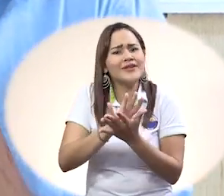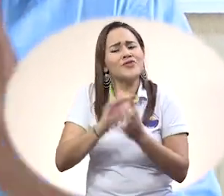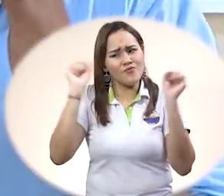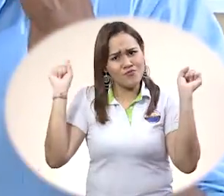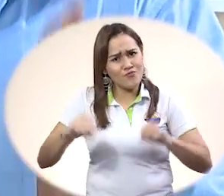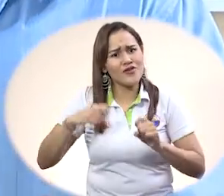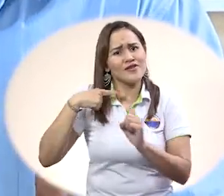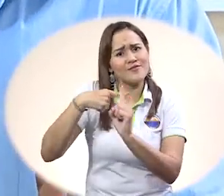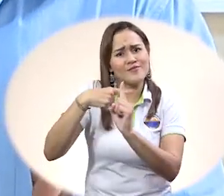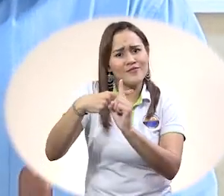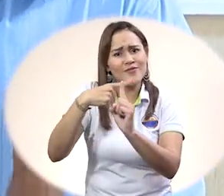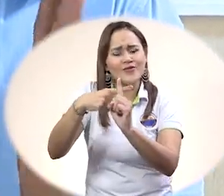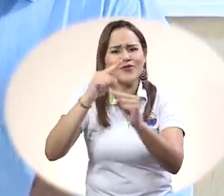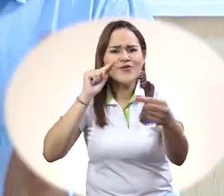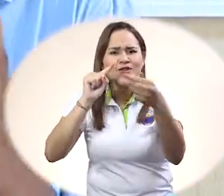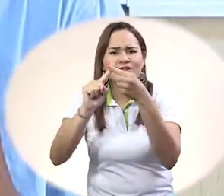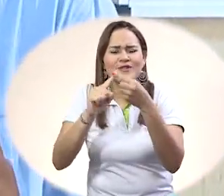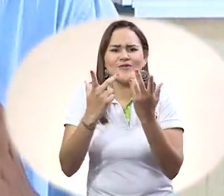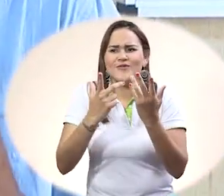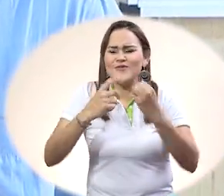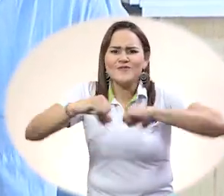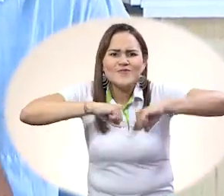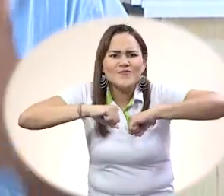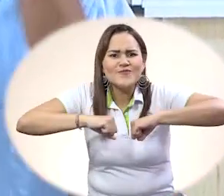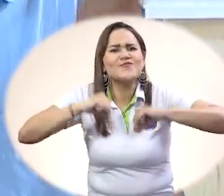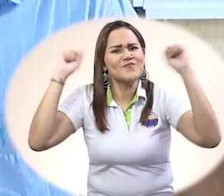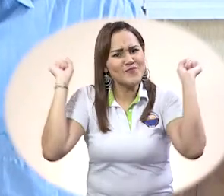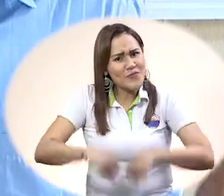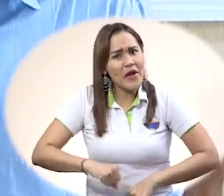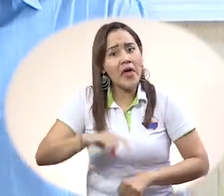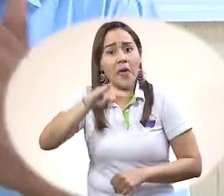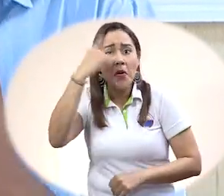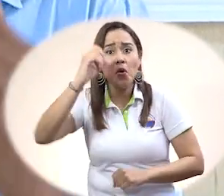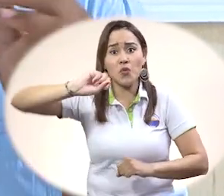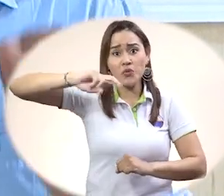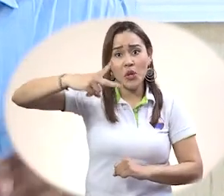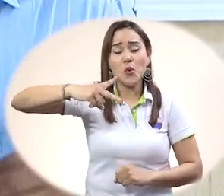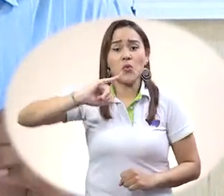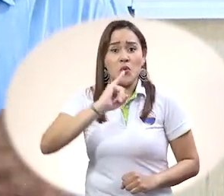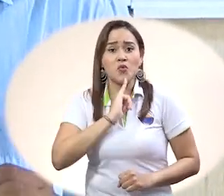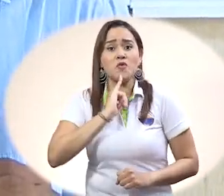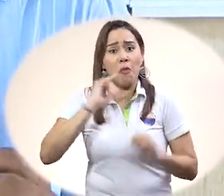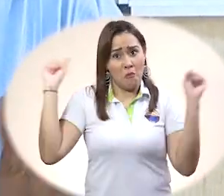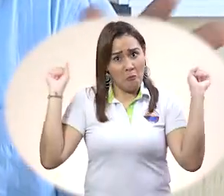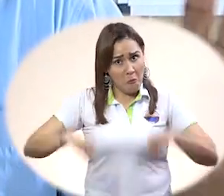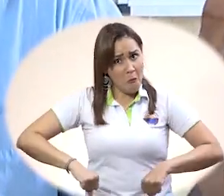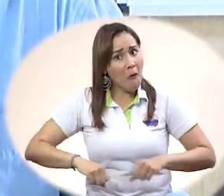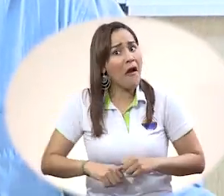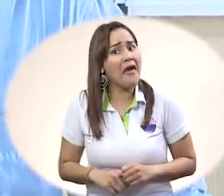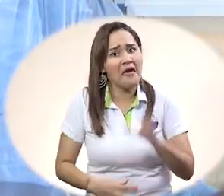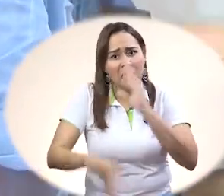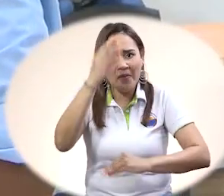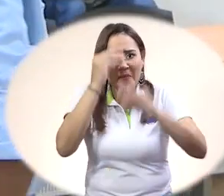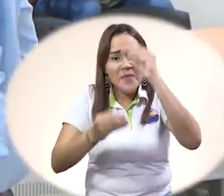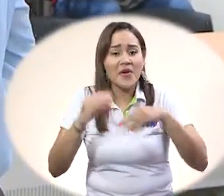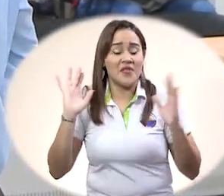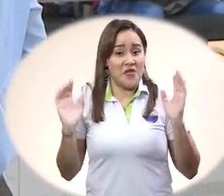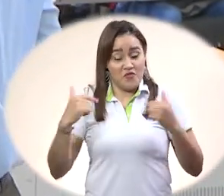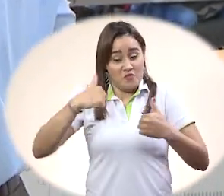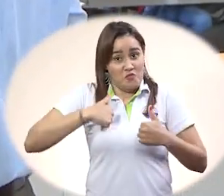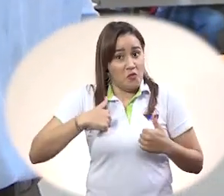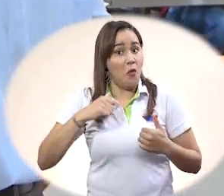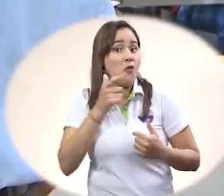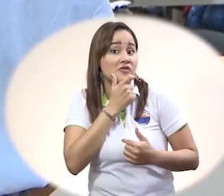pueden ser unos profesionales es posible dominar una excelencia en una segunda lengua como lo es el idioma inglés ya reciente empiezo a aprender